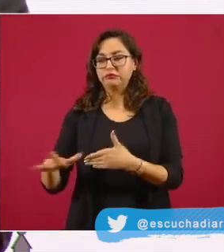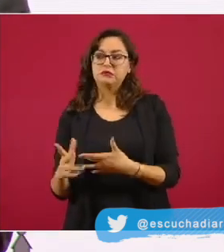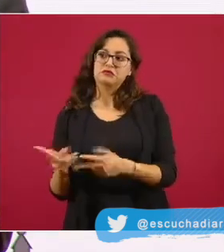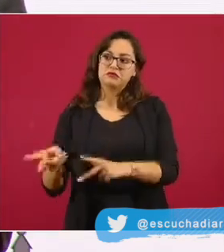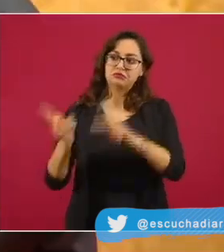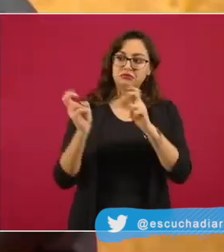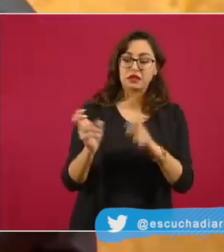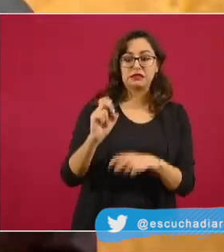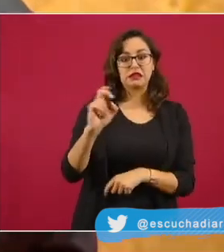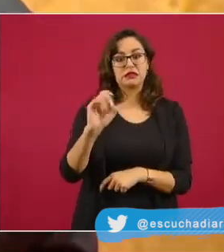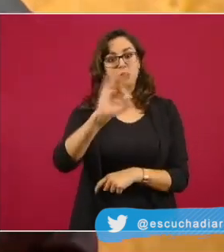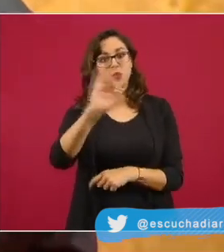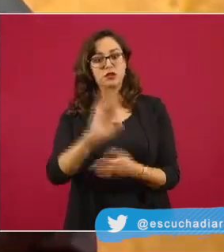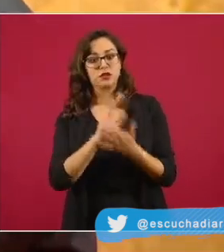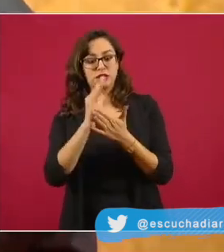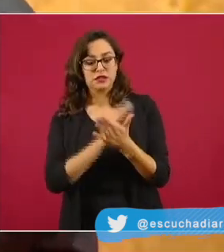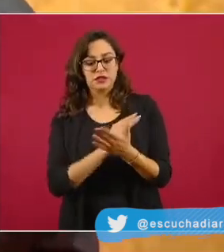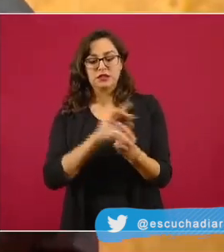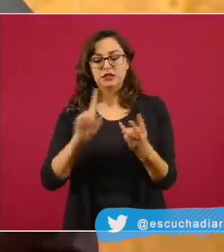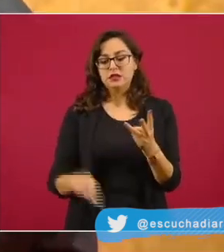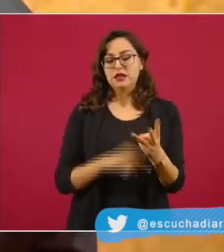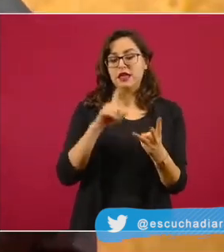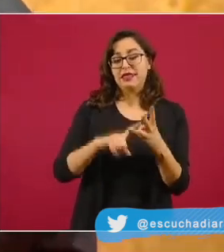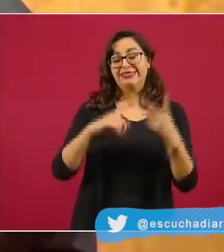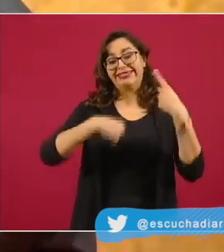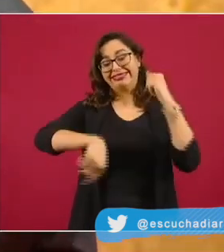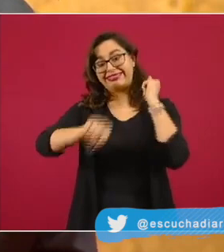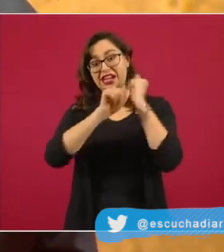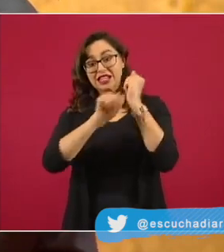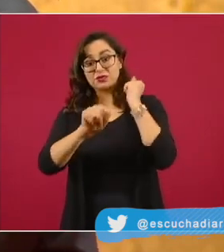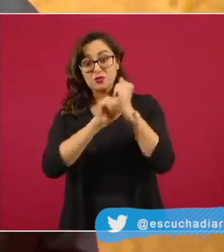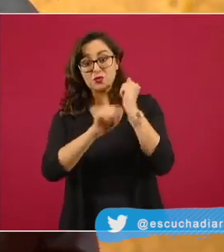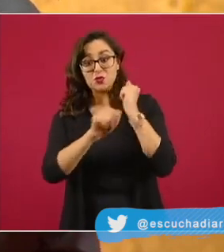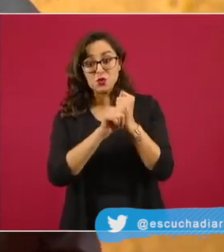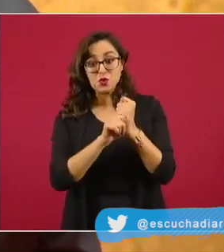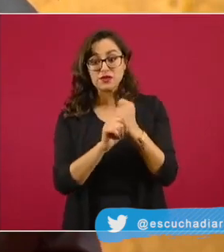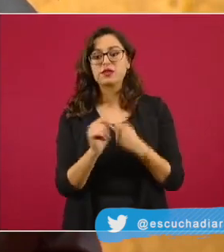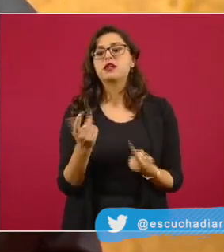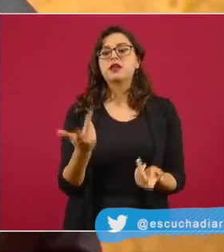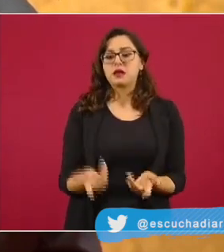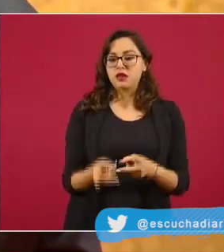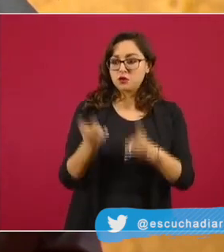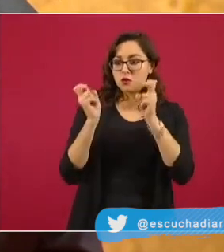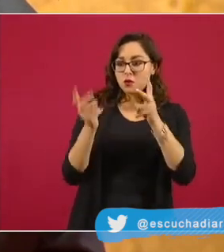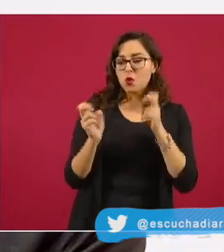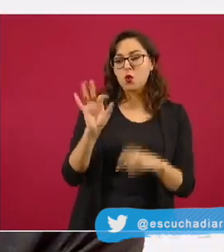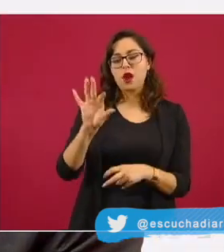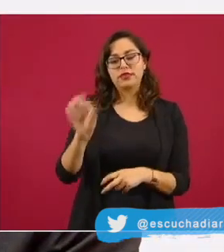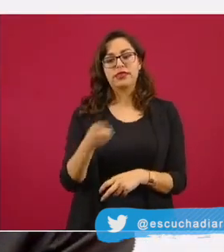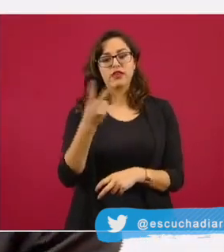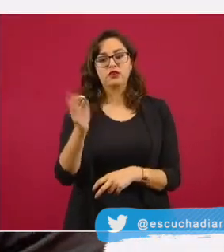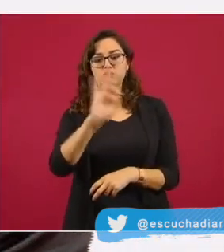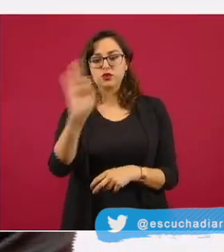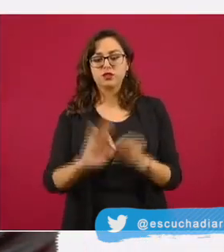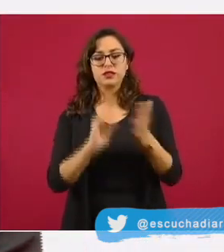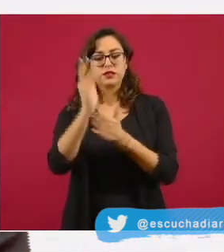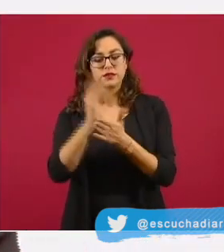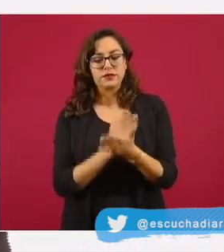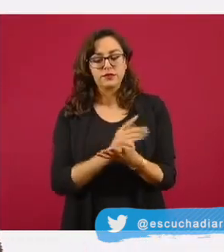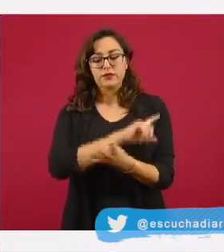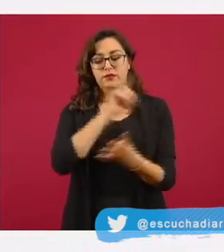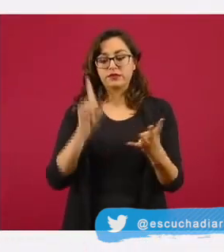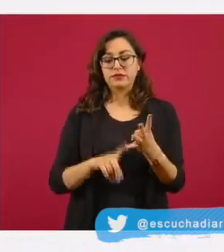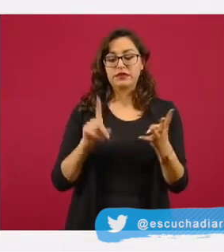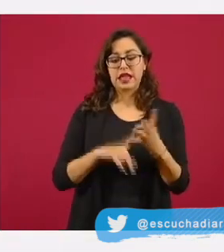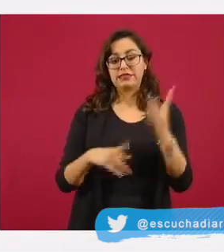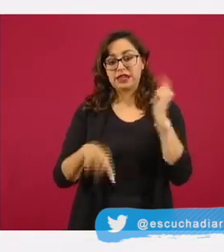30%, el robo en el transporte público colectivo en 42%, el robo en transporte público